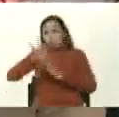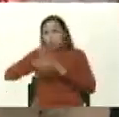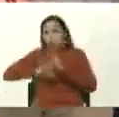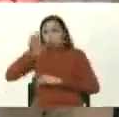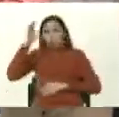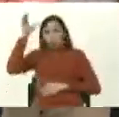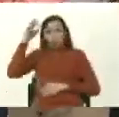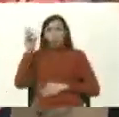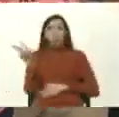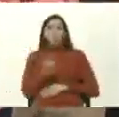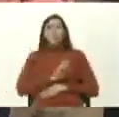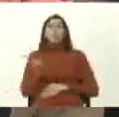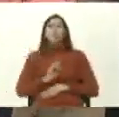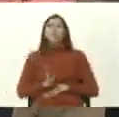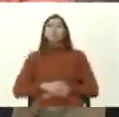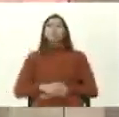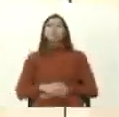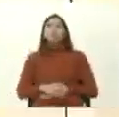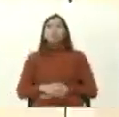potencia.